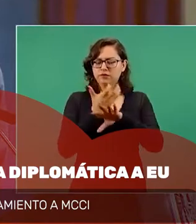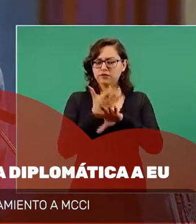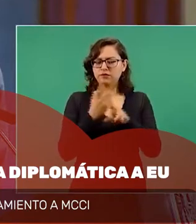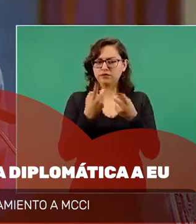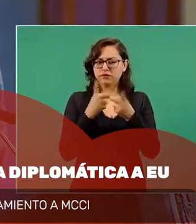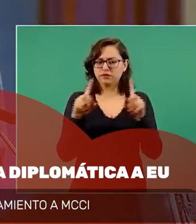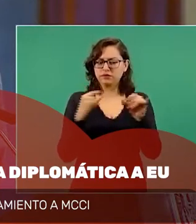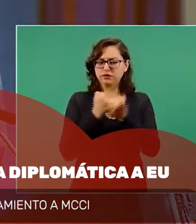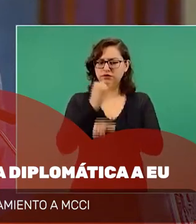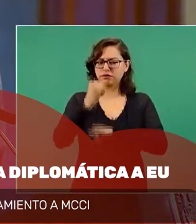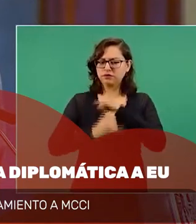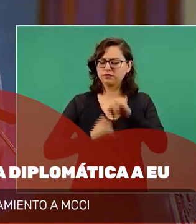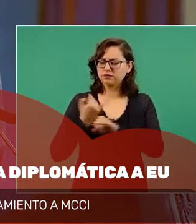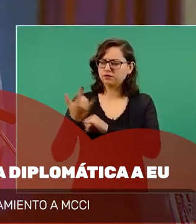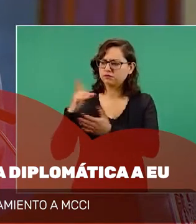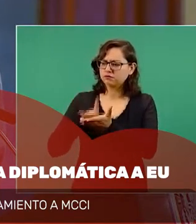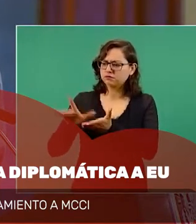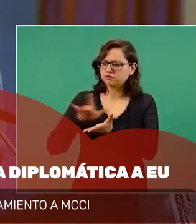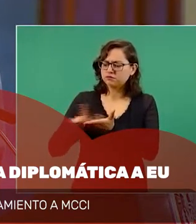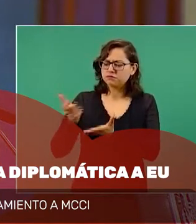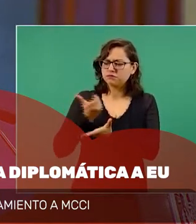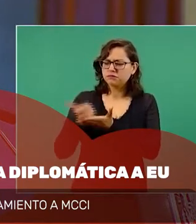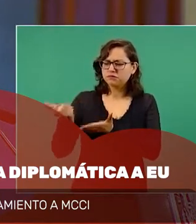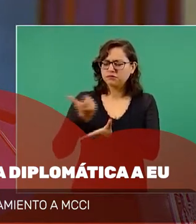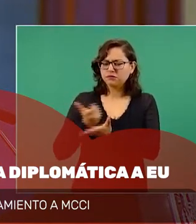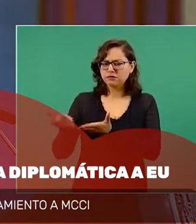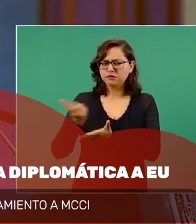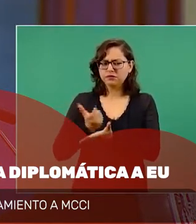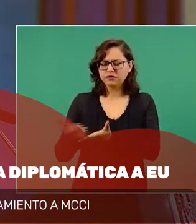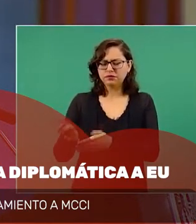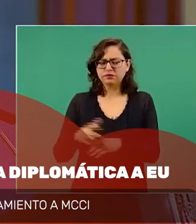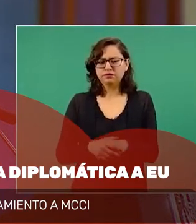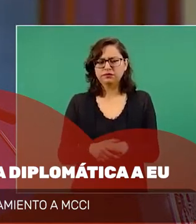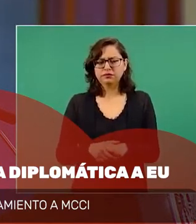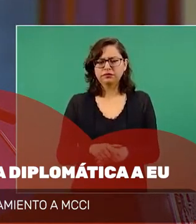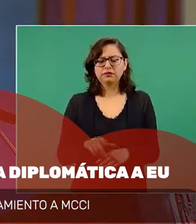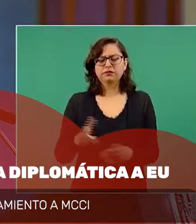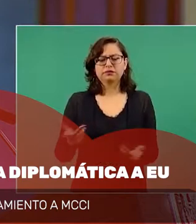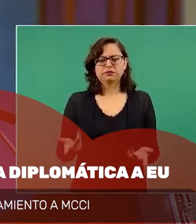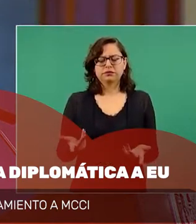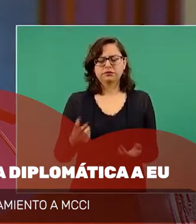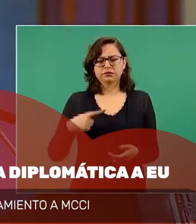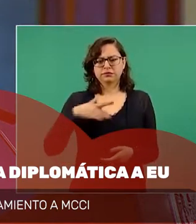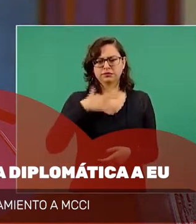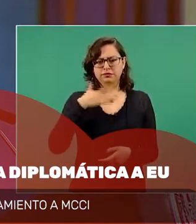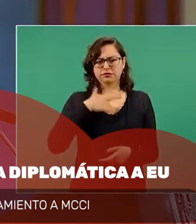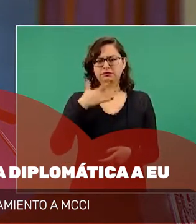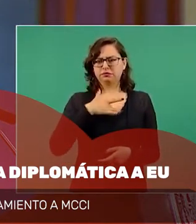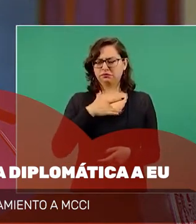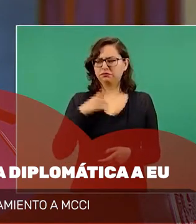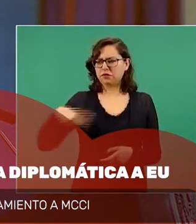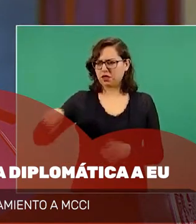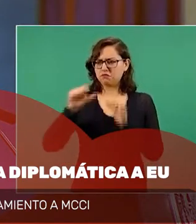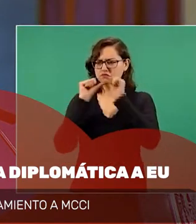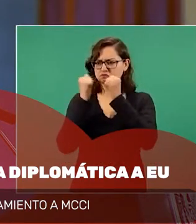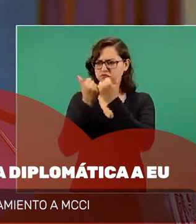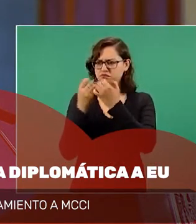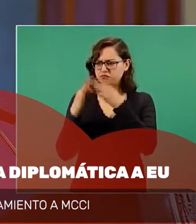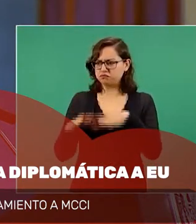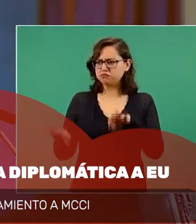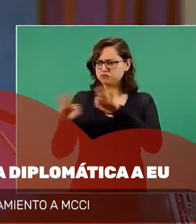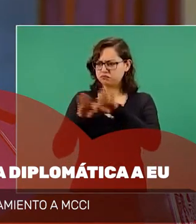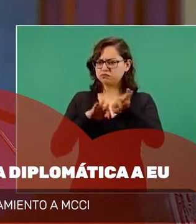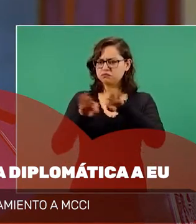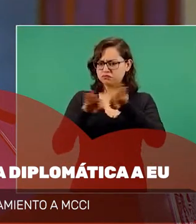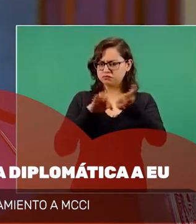la revista Contralínea, la asociación, que fue presidida por Claudio X González, recibió 50 millones de pesos de 2018 a la fecha. Un gobierno